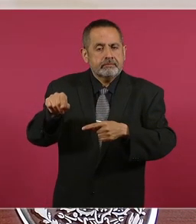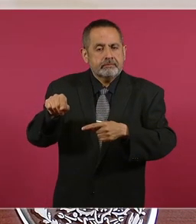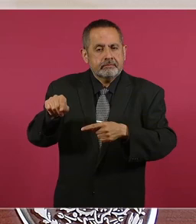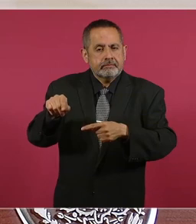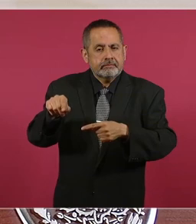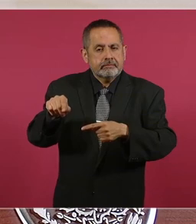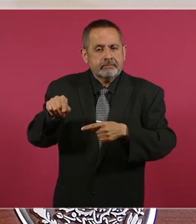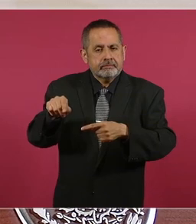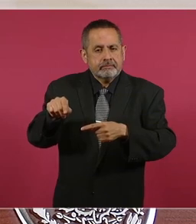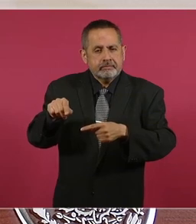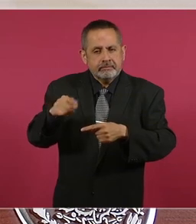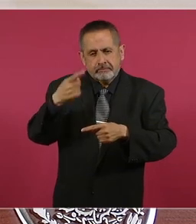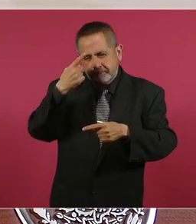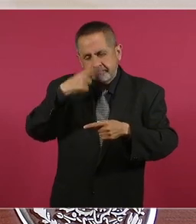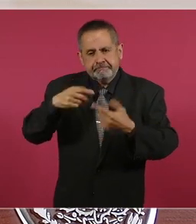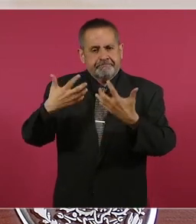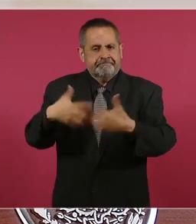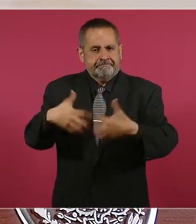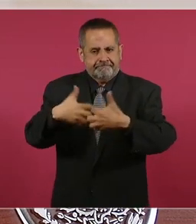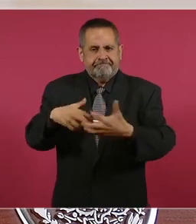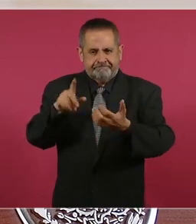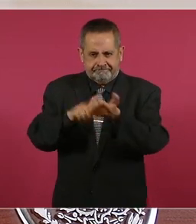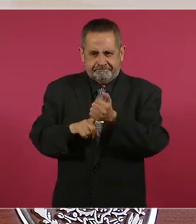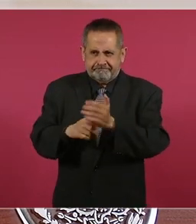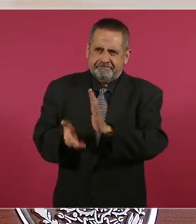una planta de prefabricados